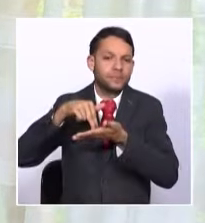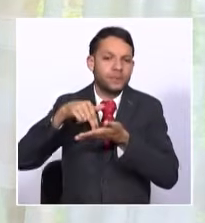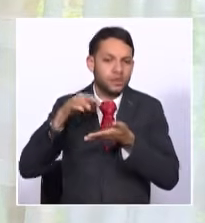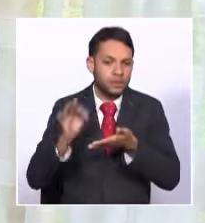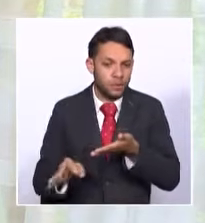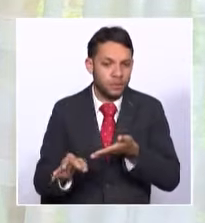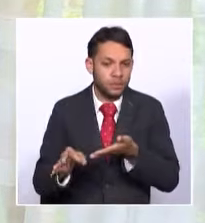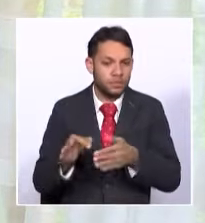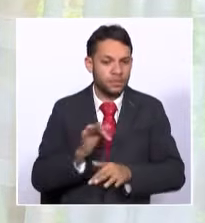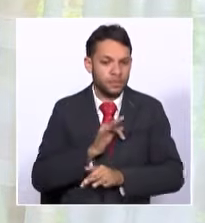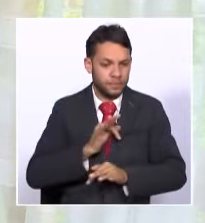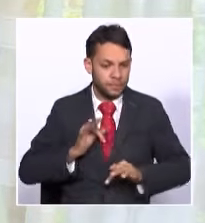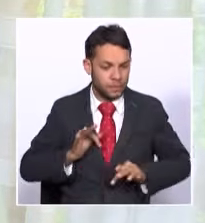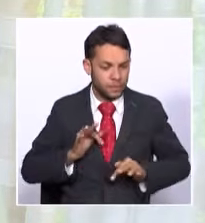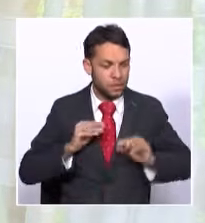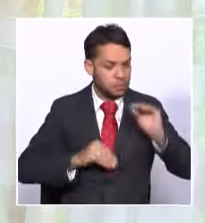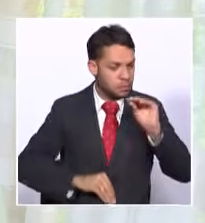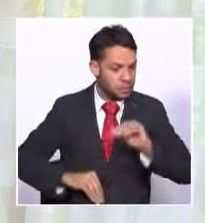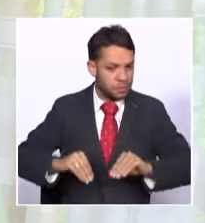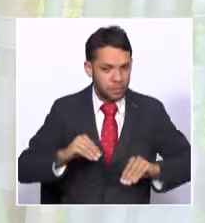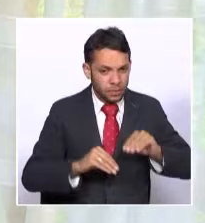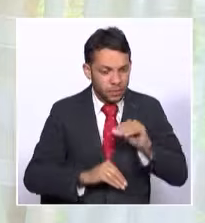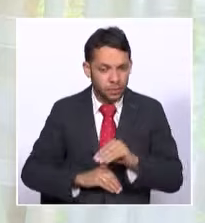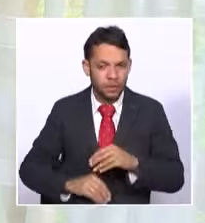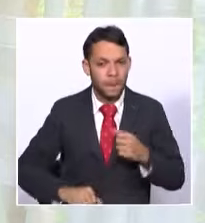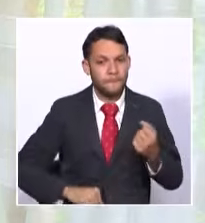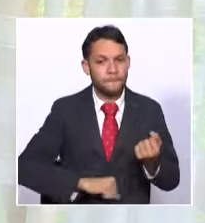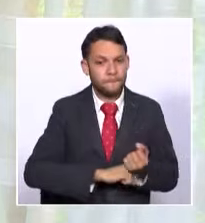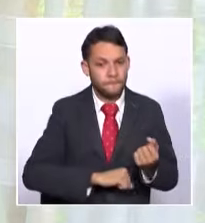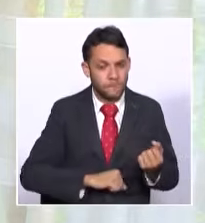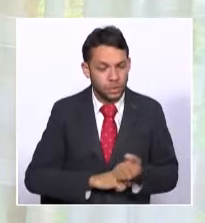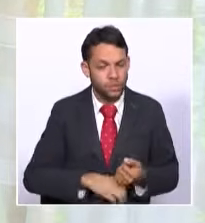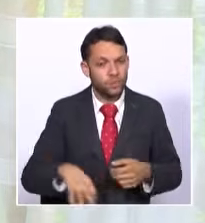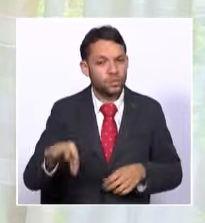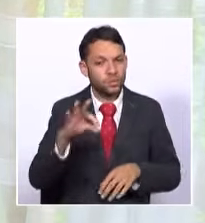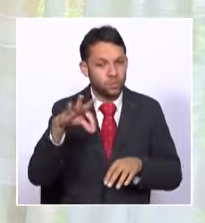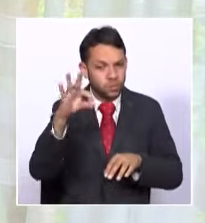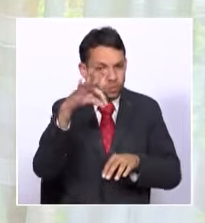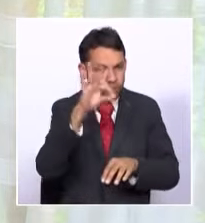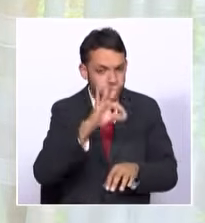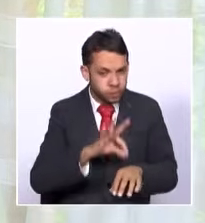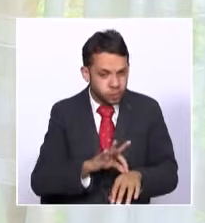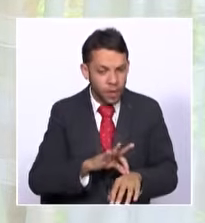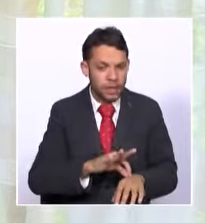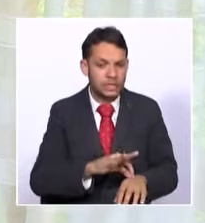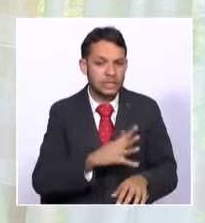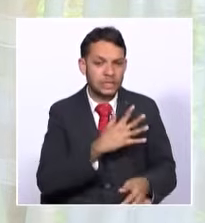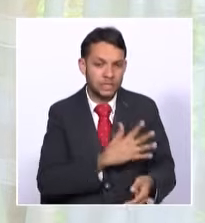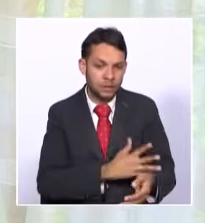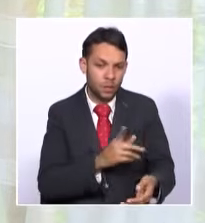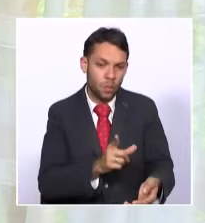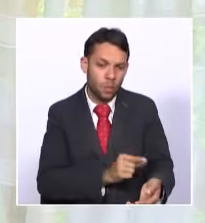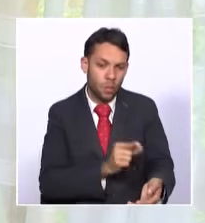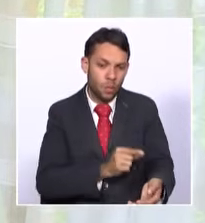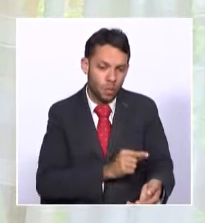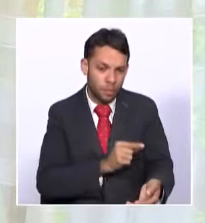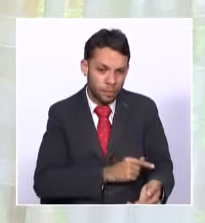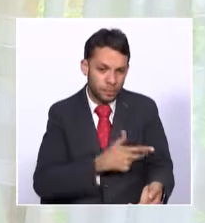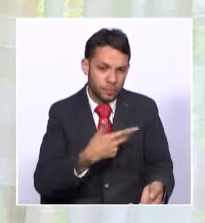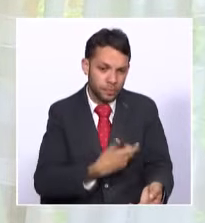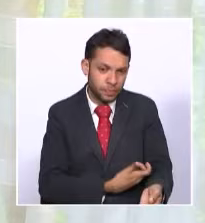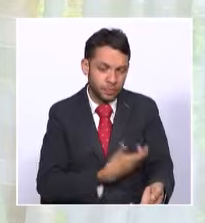estas técnicas acompañadas de acupuntura, de moxibustión, de apiterapia, de plasma rico en plaquetas, de ozonoterapia